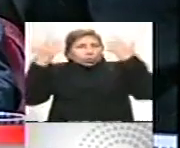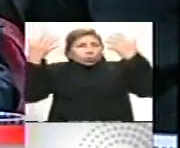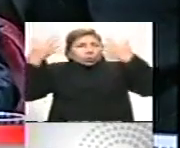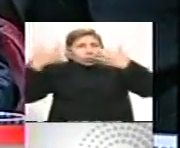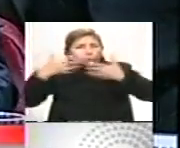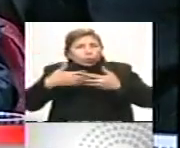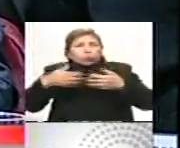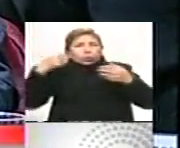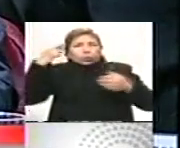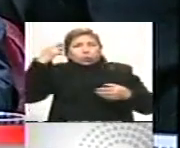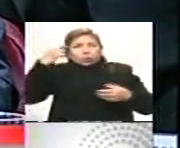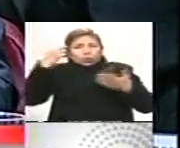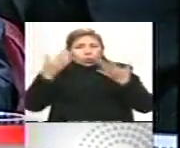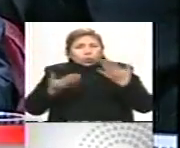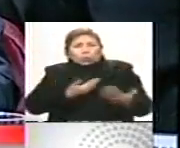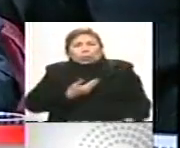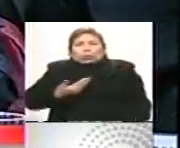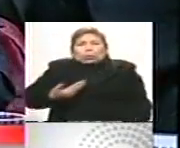las políticas de gobierno.